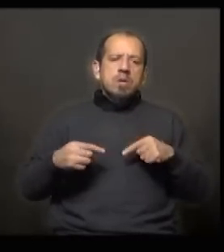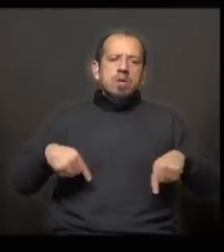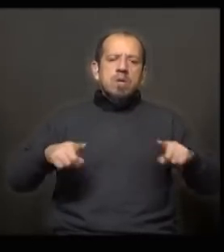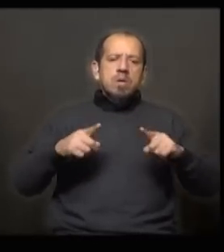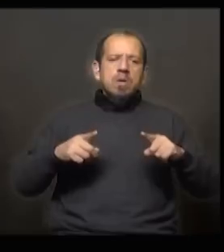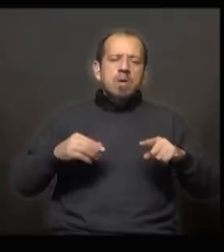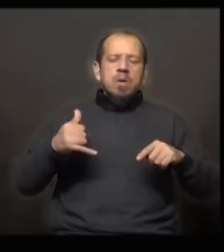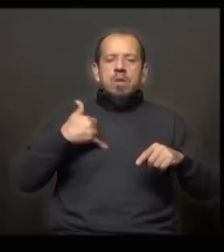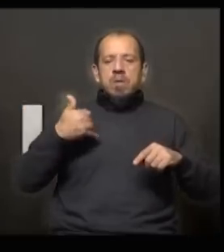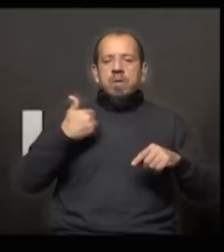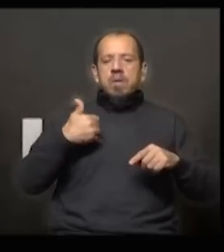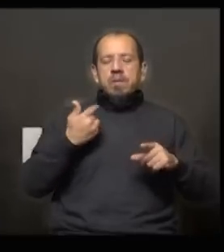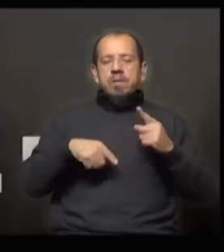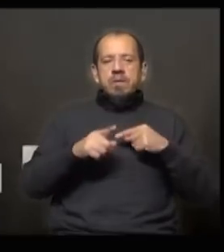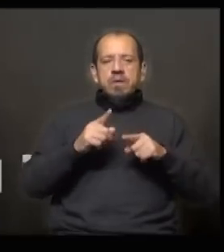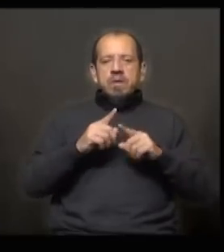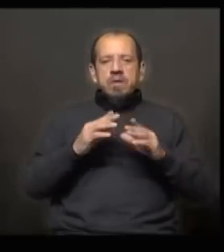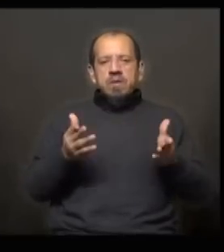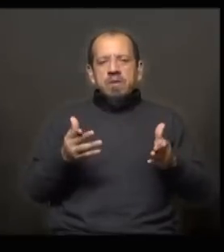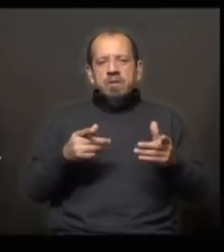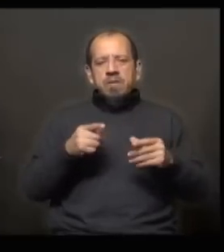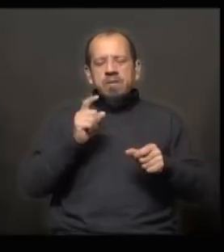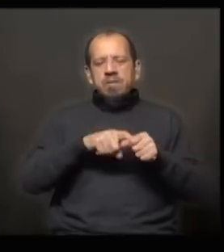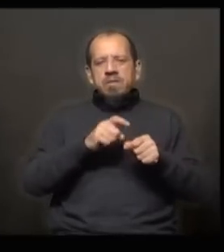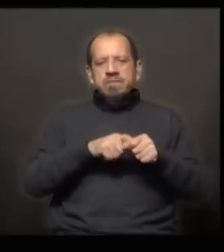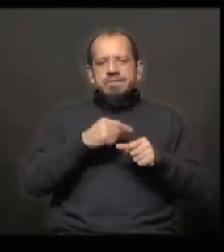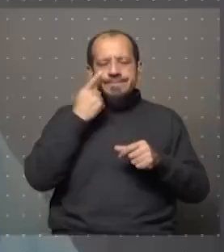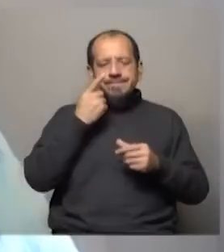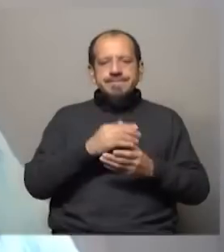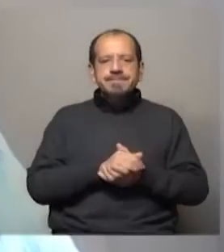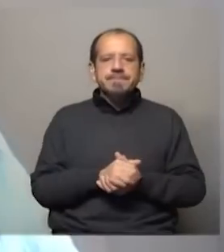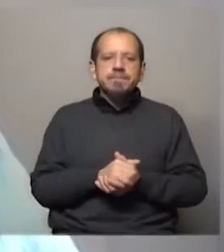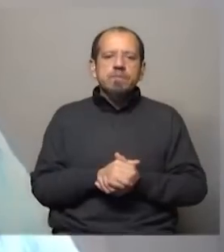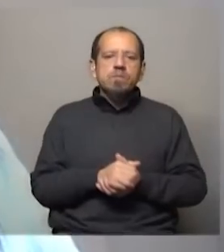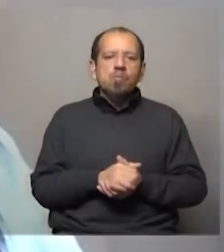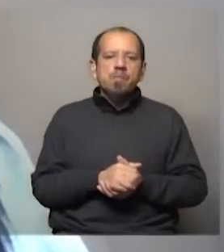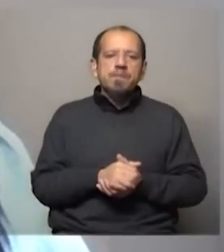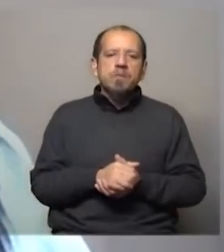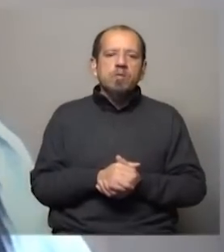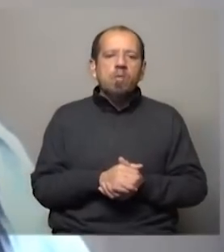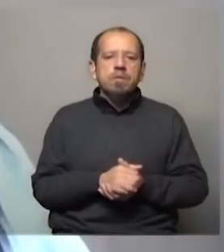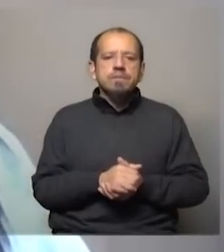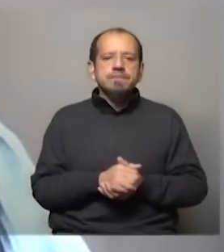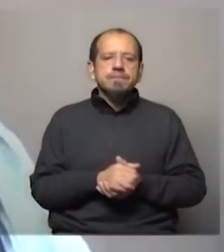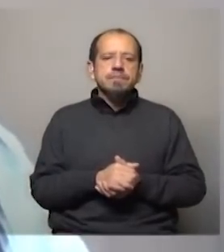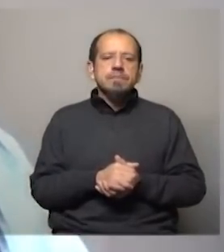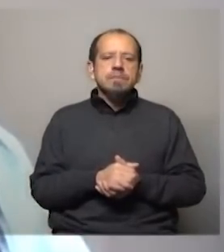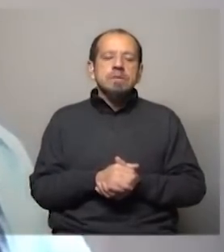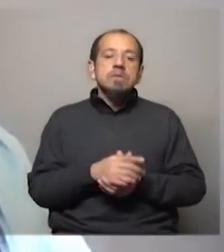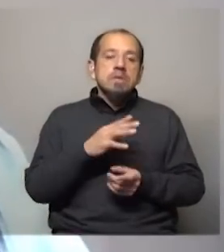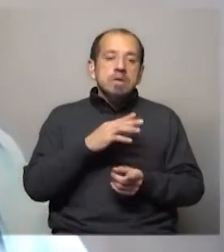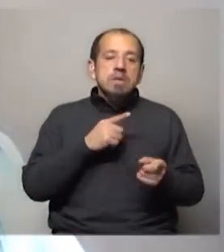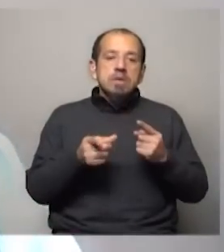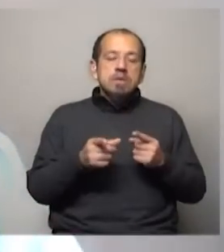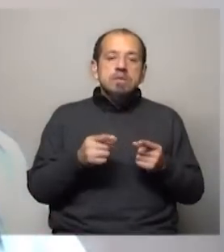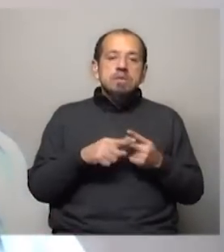sea en el caso de los jóvenes o también a nivel de las represiones sindicales como hemos visto Sí claro Hay una presión muy fuerte